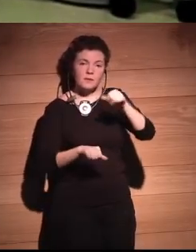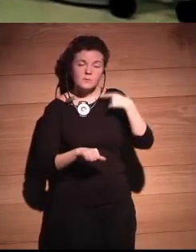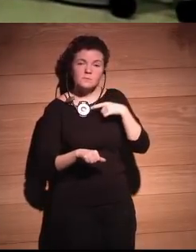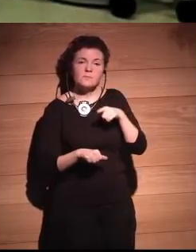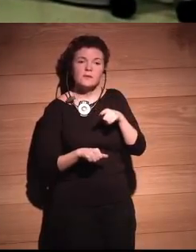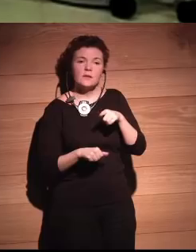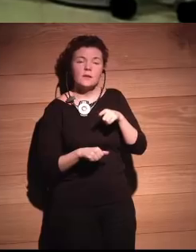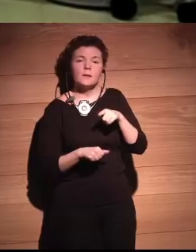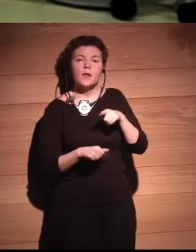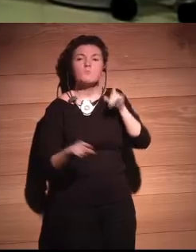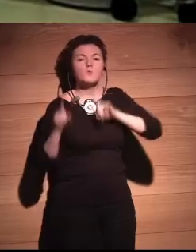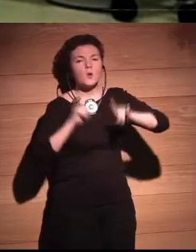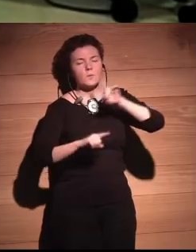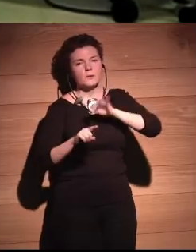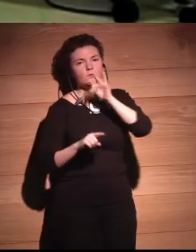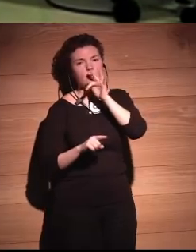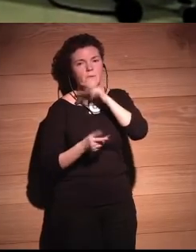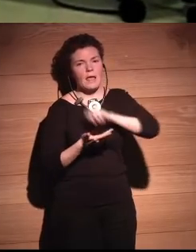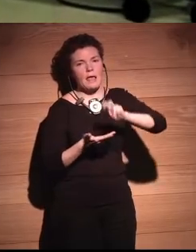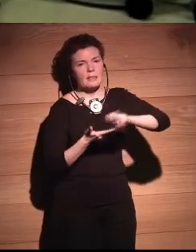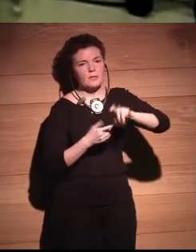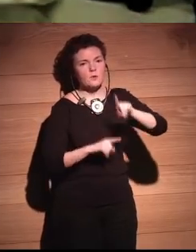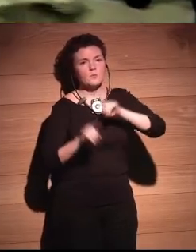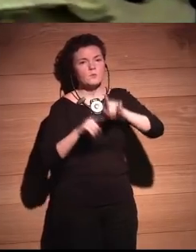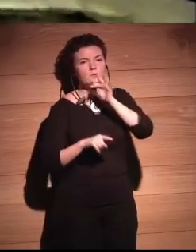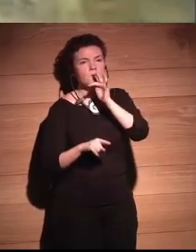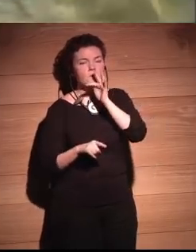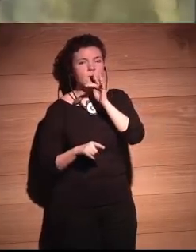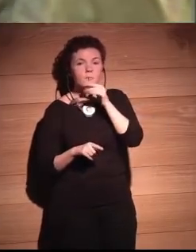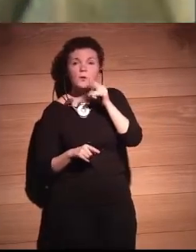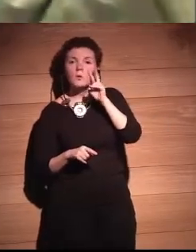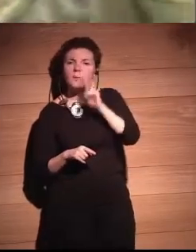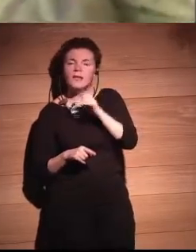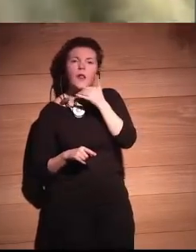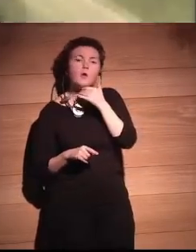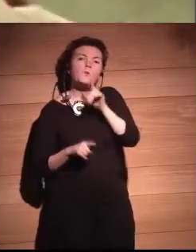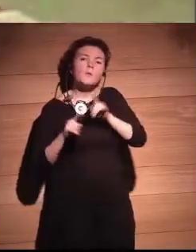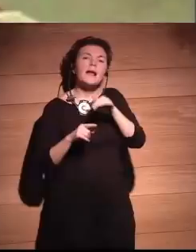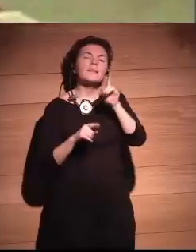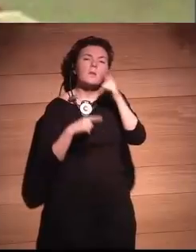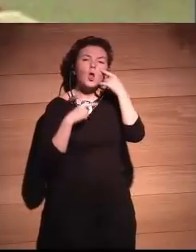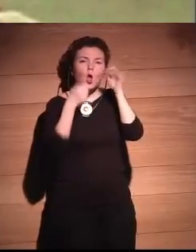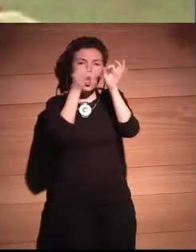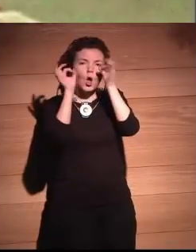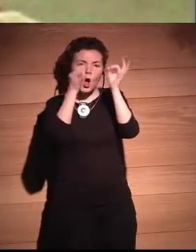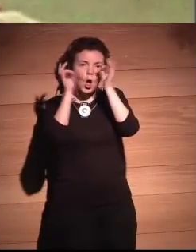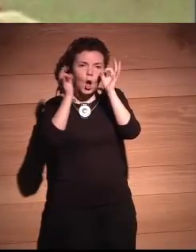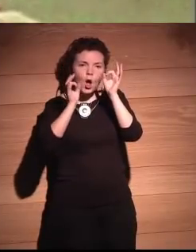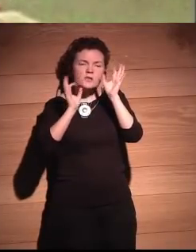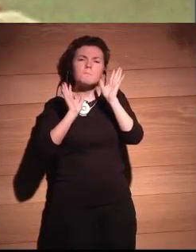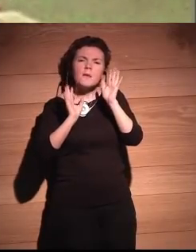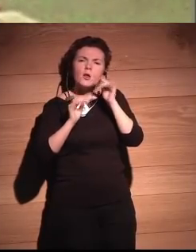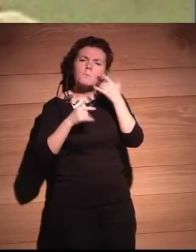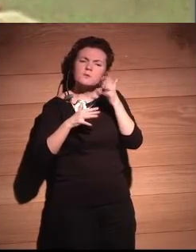Seguía teniendo los mismos problemas al andar, y bueno, podéis ver que había algunos problemas también con los ojos, pero en cualquier